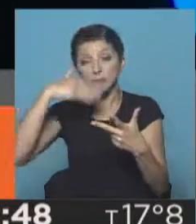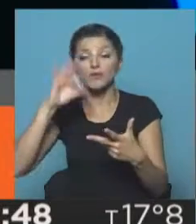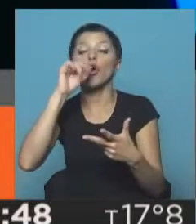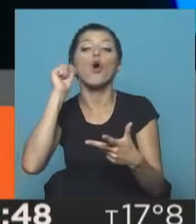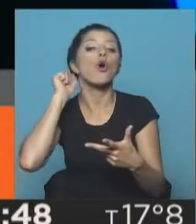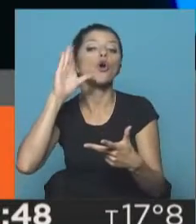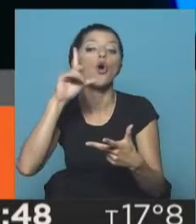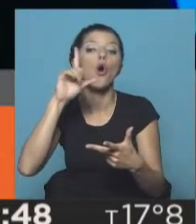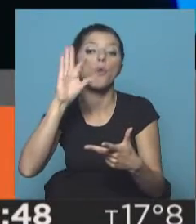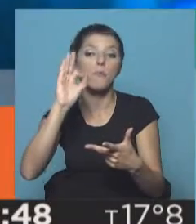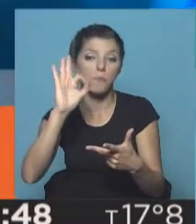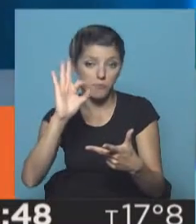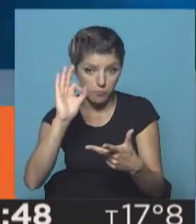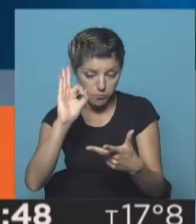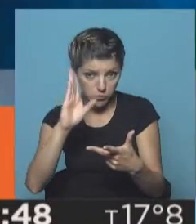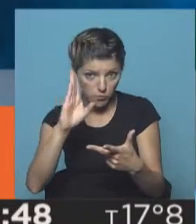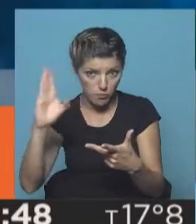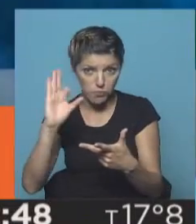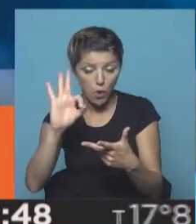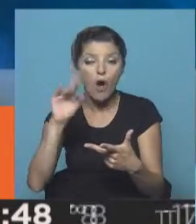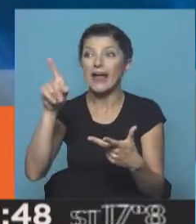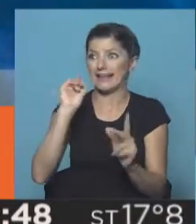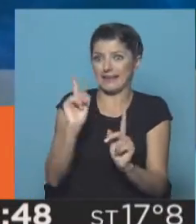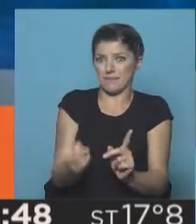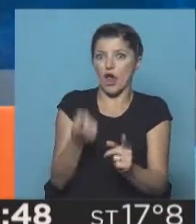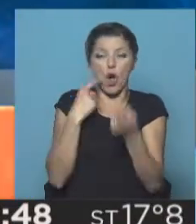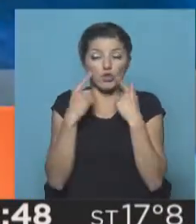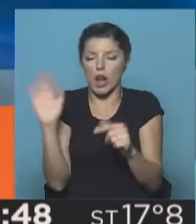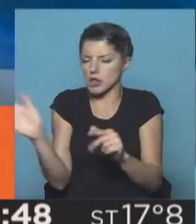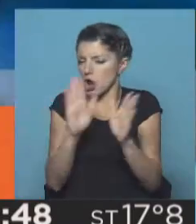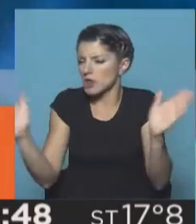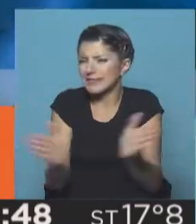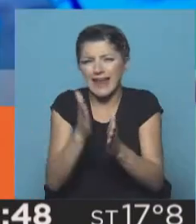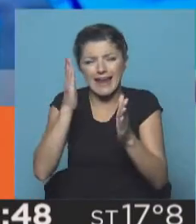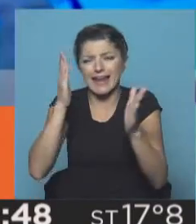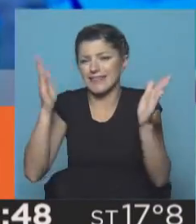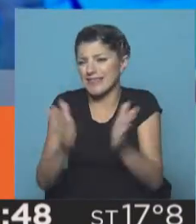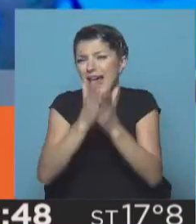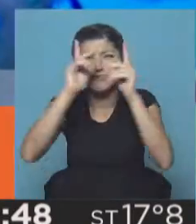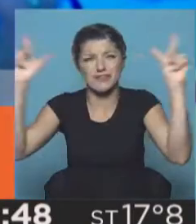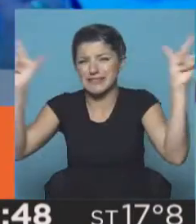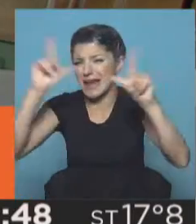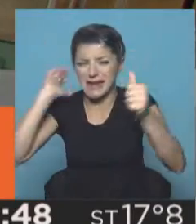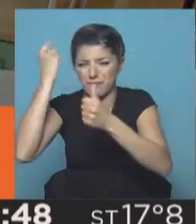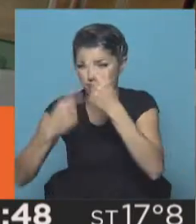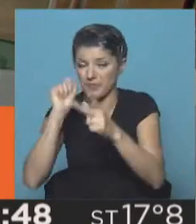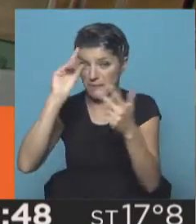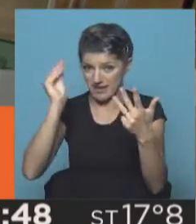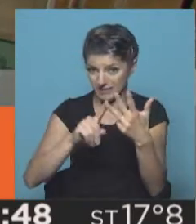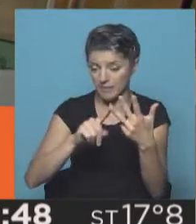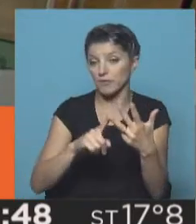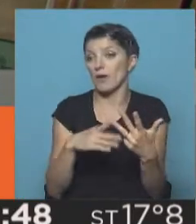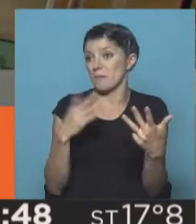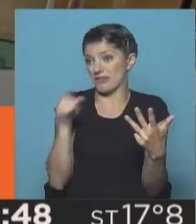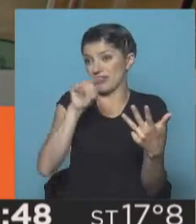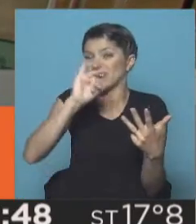un monopolio absoluto de los medios en Brasil. Bueno, en ese contexto, evidentemente que sí es necesario que el PT se haga la autocrítica,